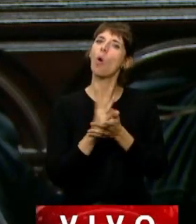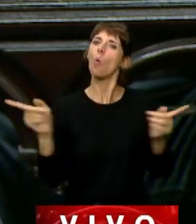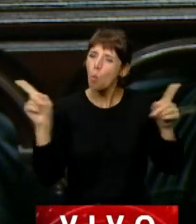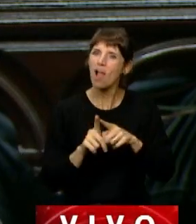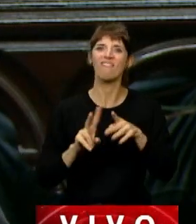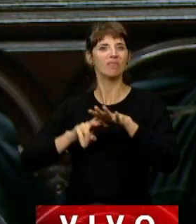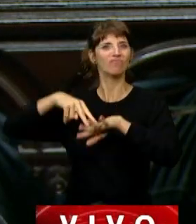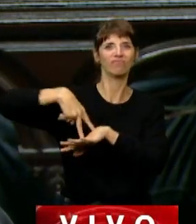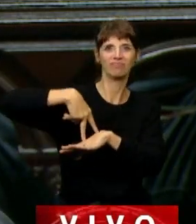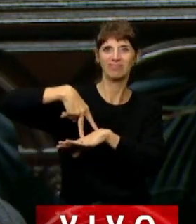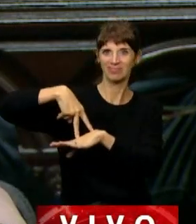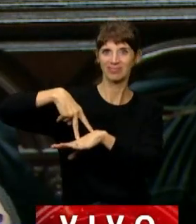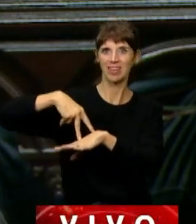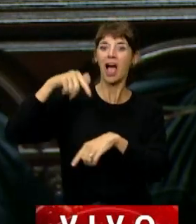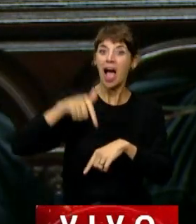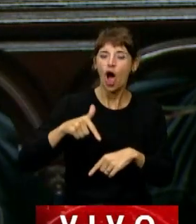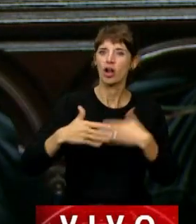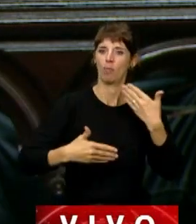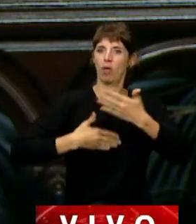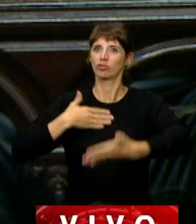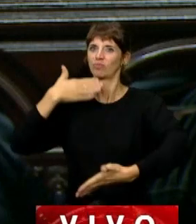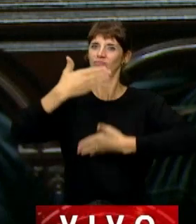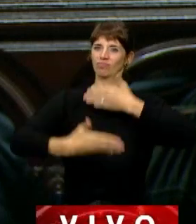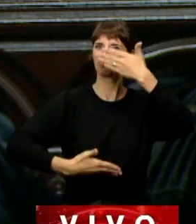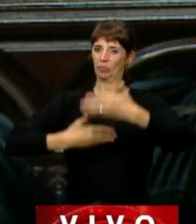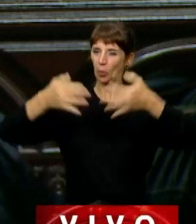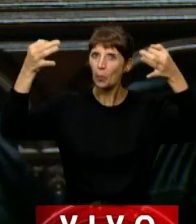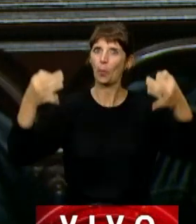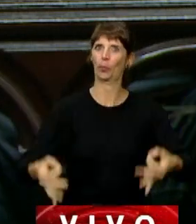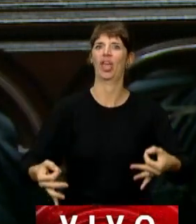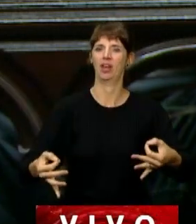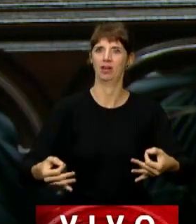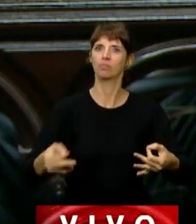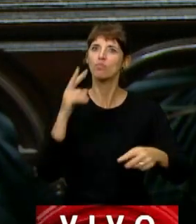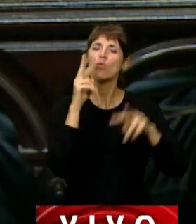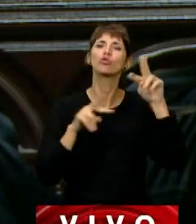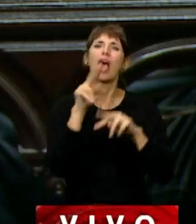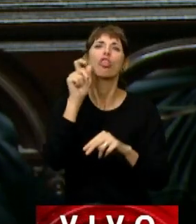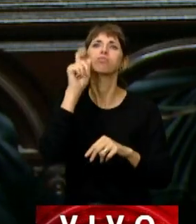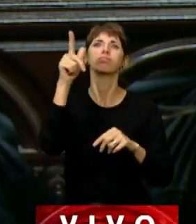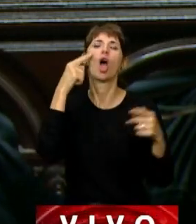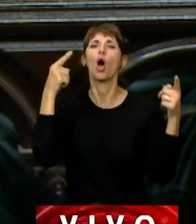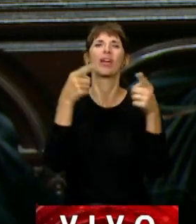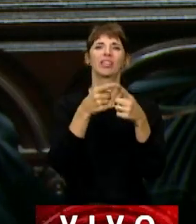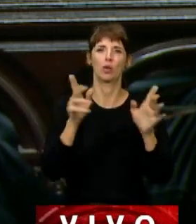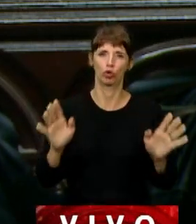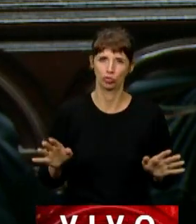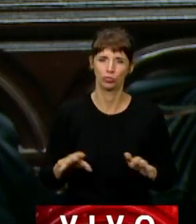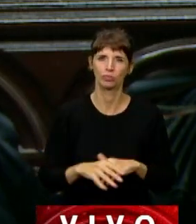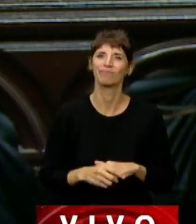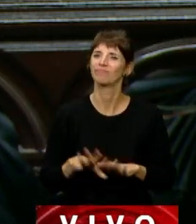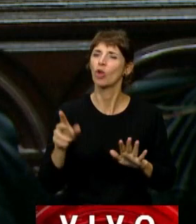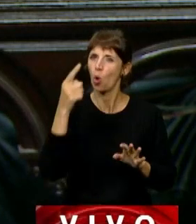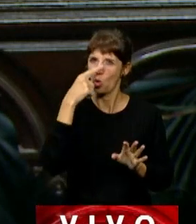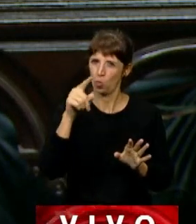hacer caminar, obviamente, mucho más intensamente en función de los objetivos que deseamos, ¿no? Y cierro con